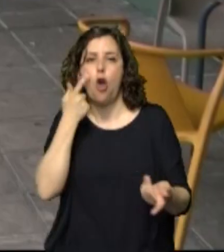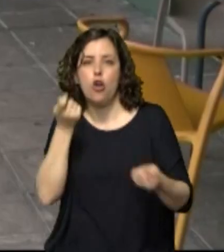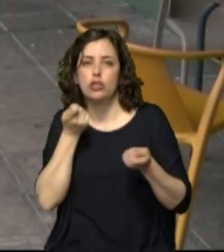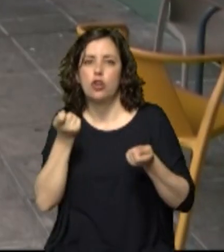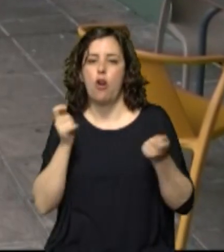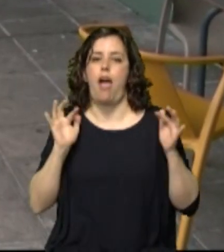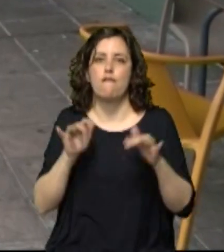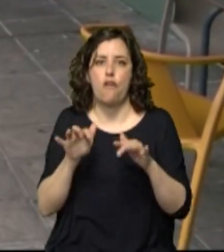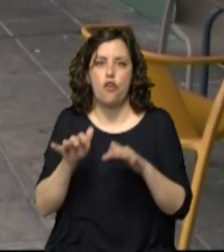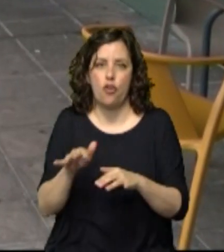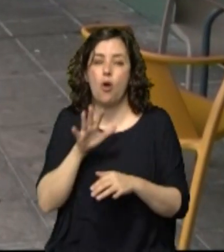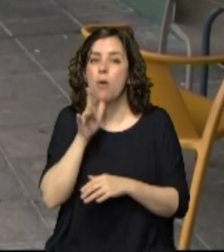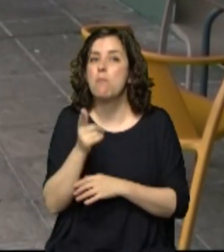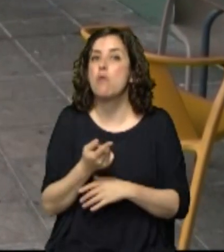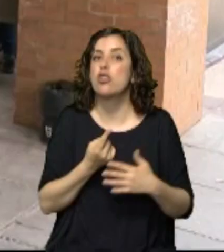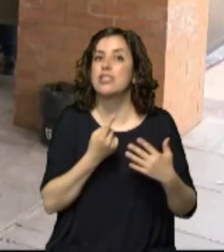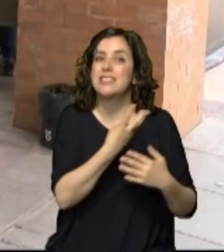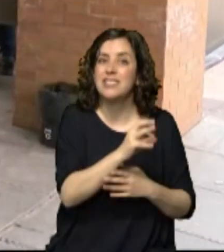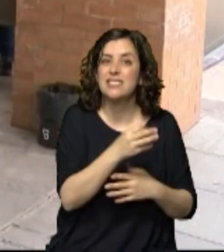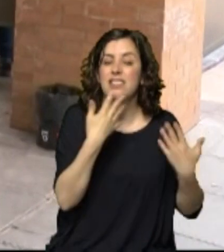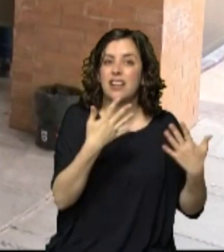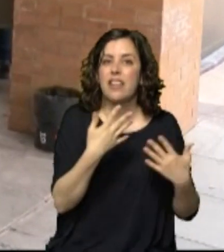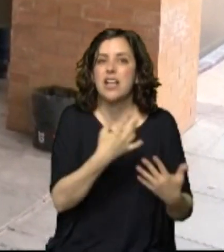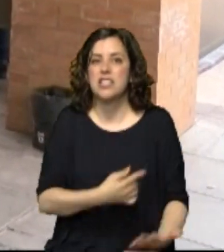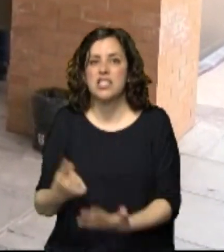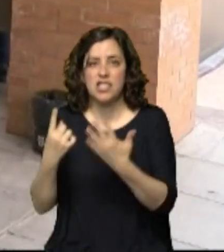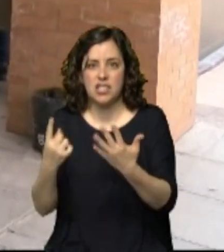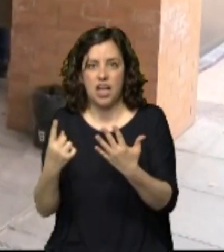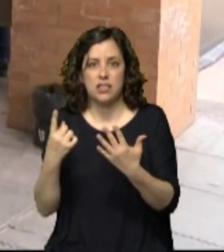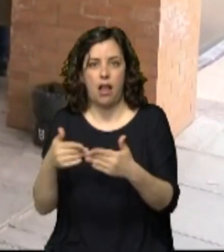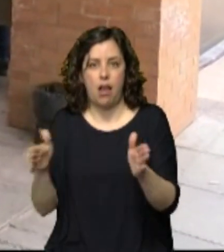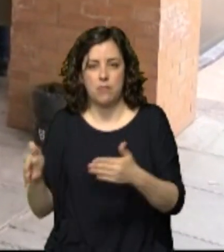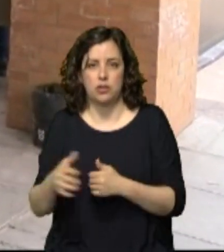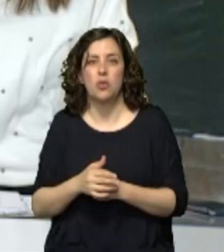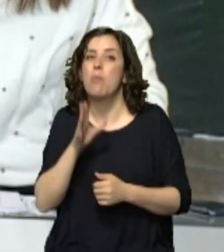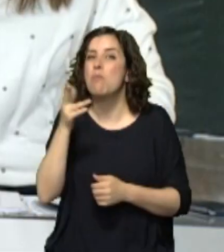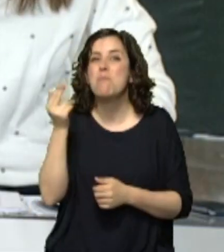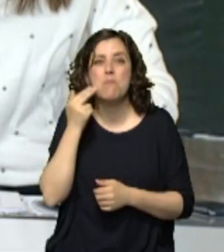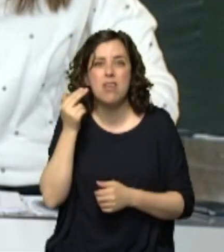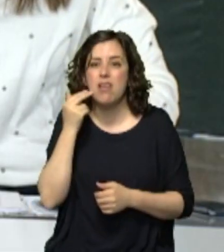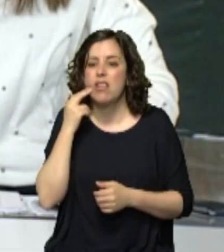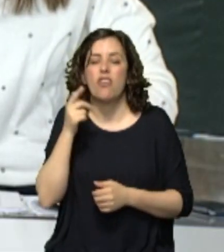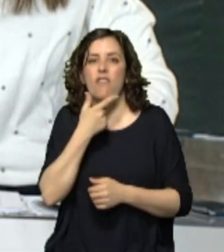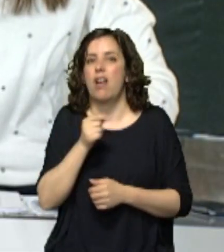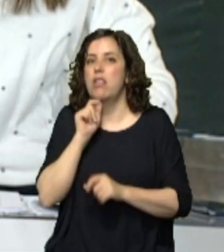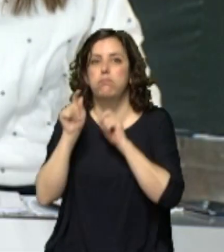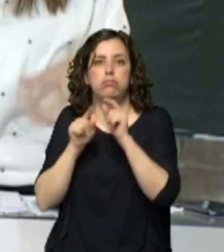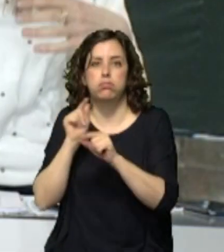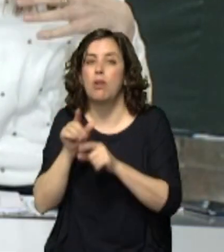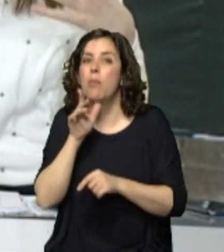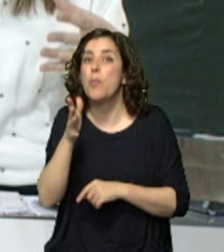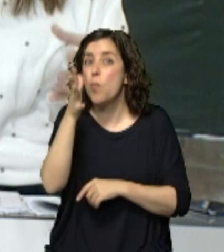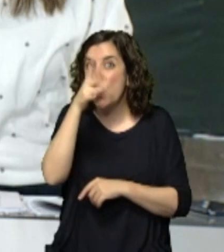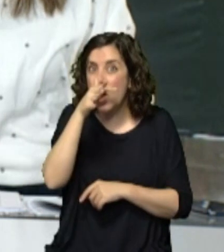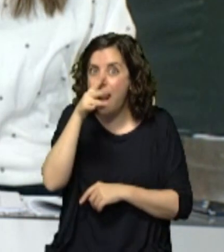abierto 6 de los más de 30 terrazas que tiene la localidad. Tienen miedo a que haya aglomeraciones y se convierta en un foco de contagio, ya que Burlada es una de